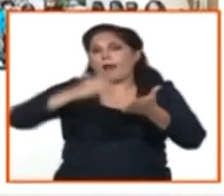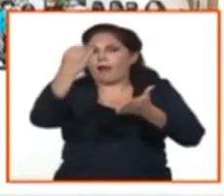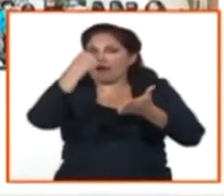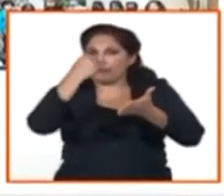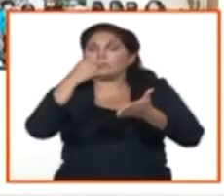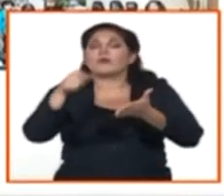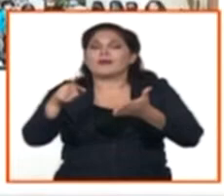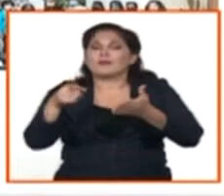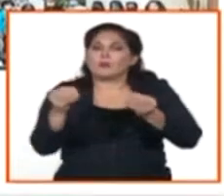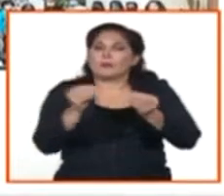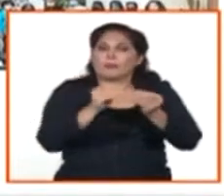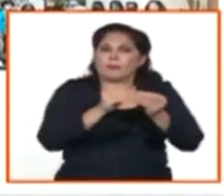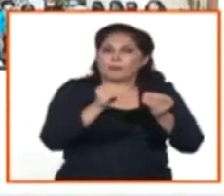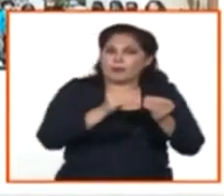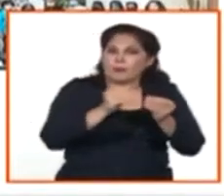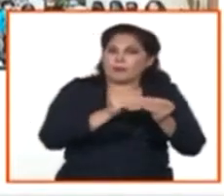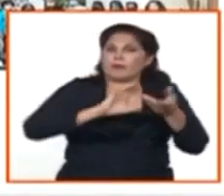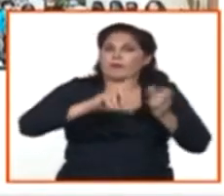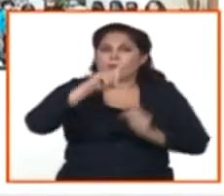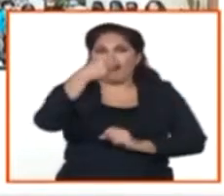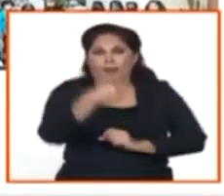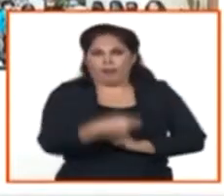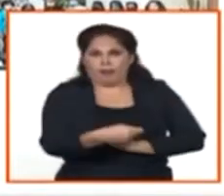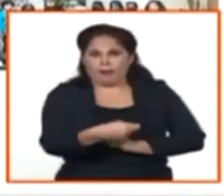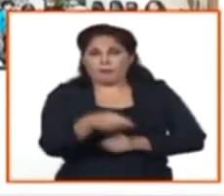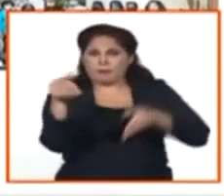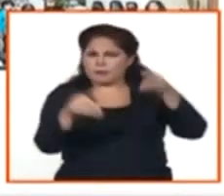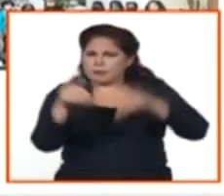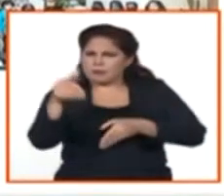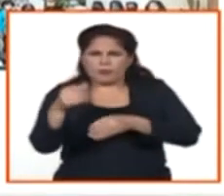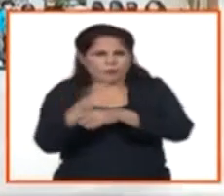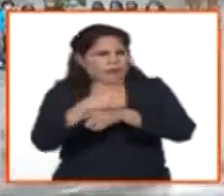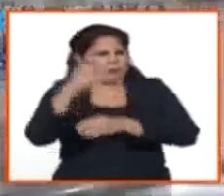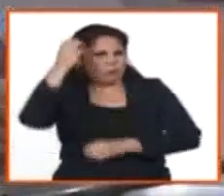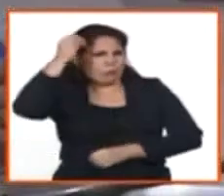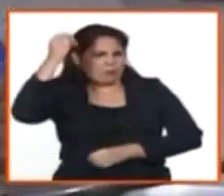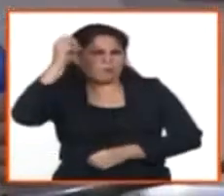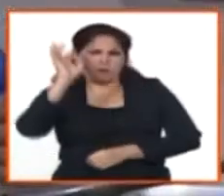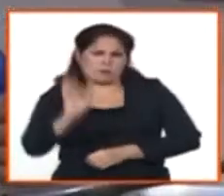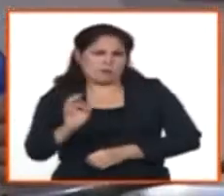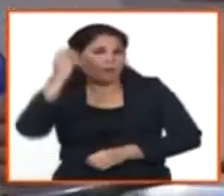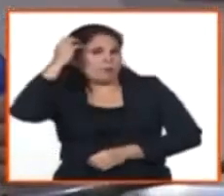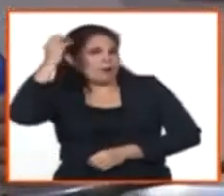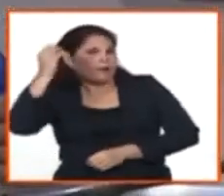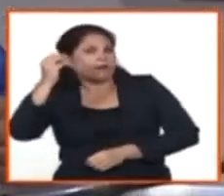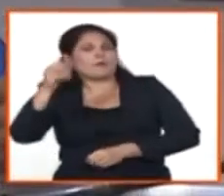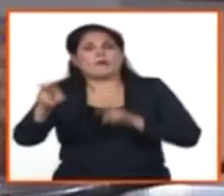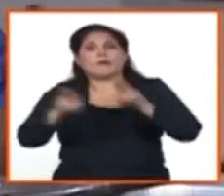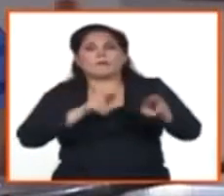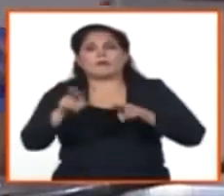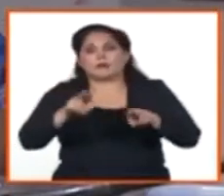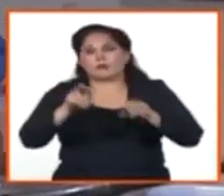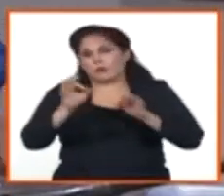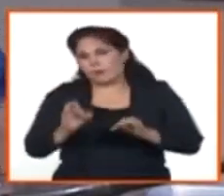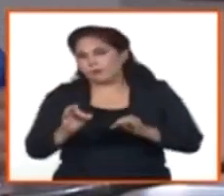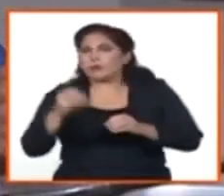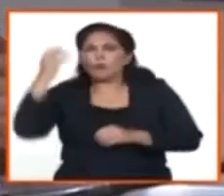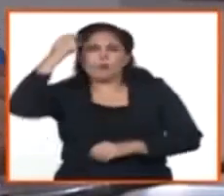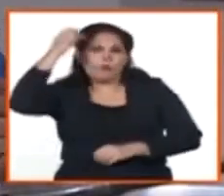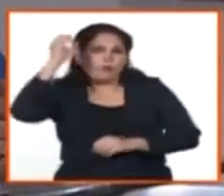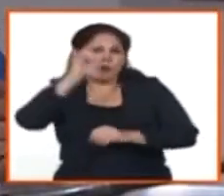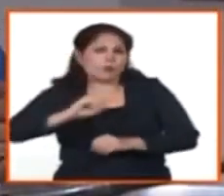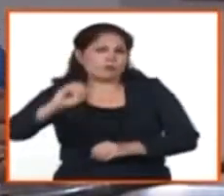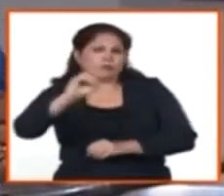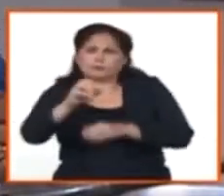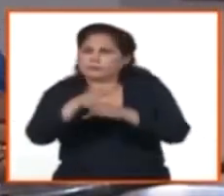este trabajo participaron representantes, actores de muchos organismos, de organismos de la Administración Central del Estado, de organizaciones